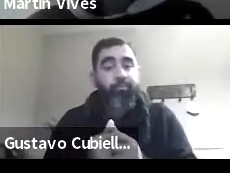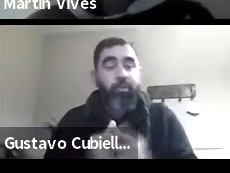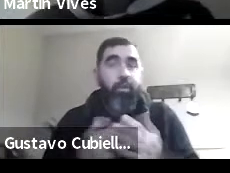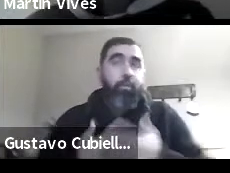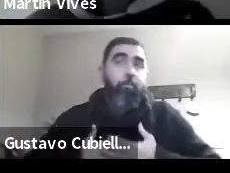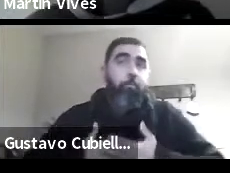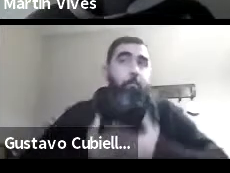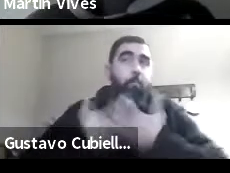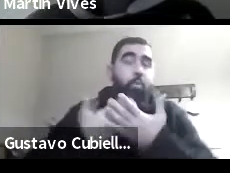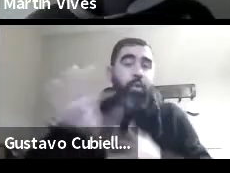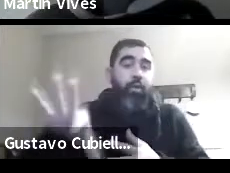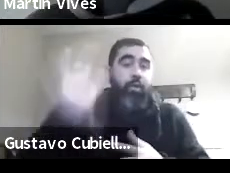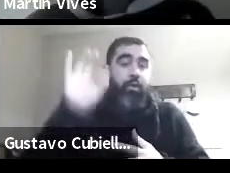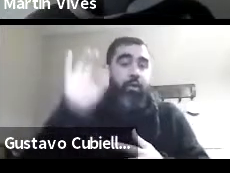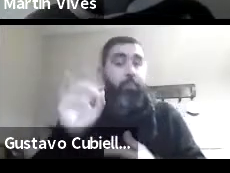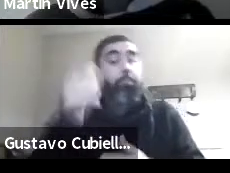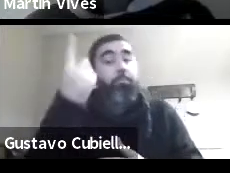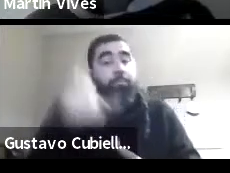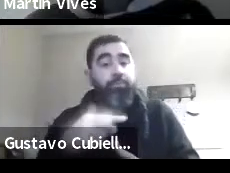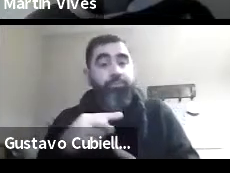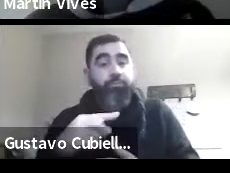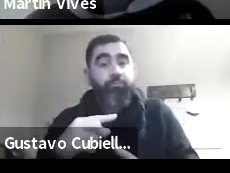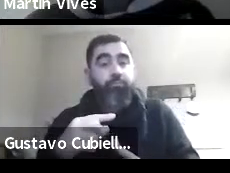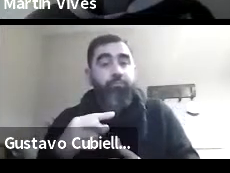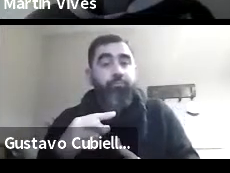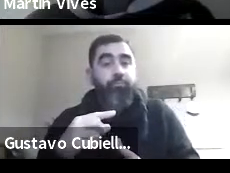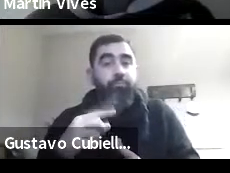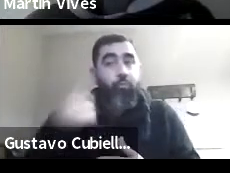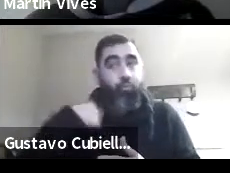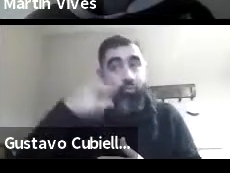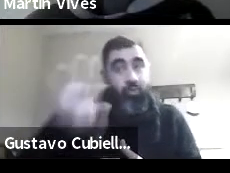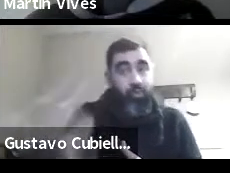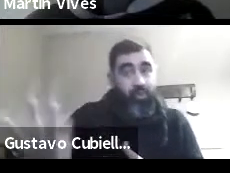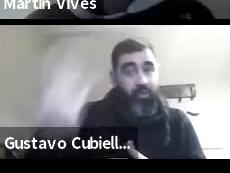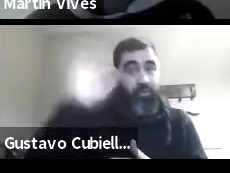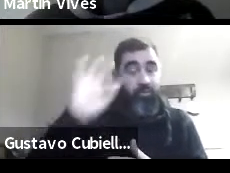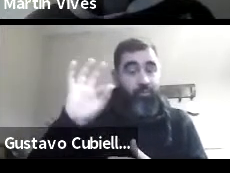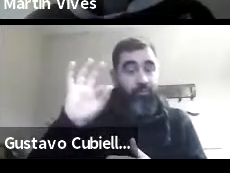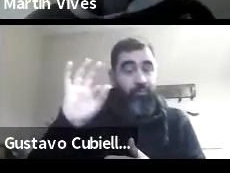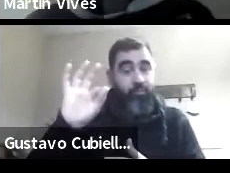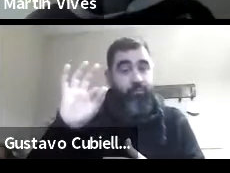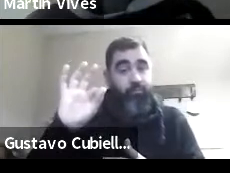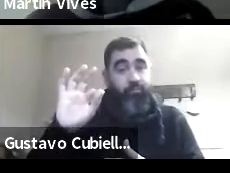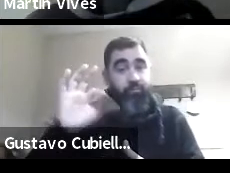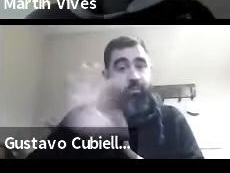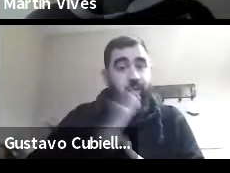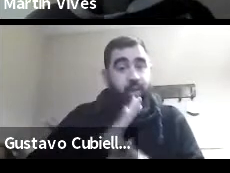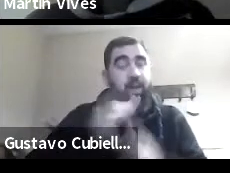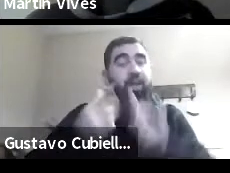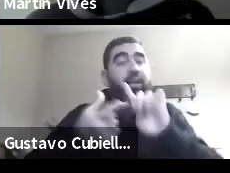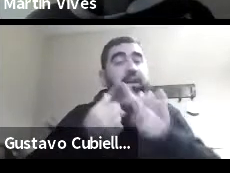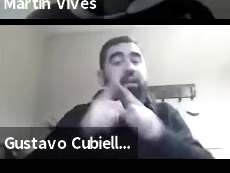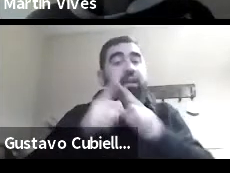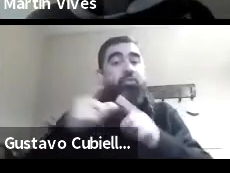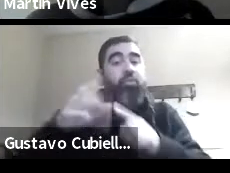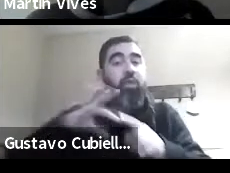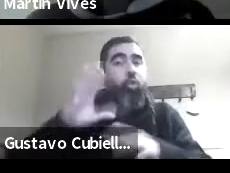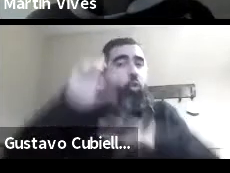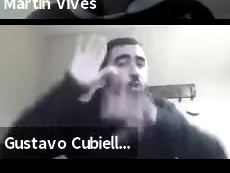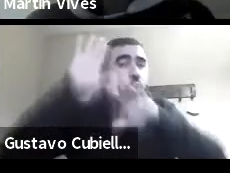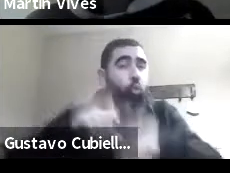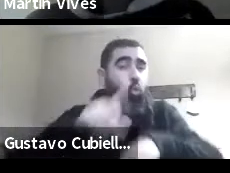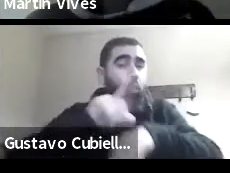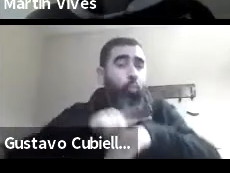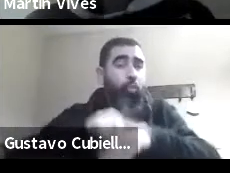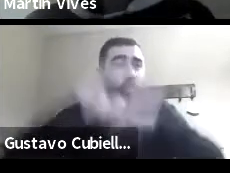afectos, pero no sé si los elige para tener una relación que sea de todo el tiempo y de todos